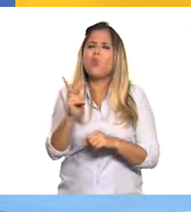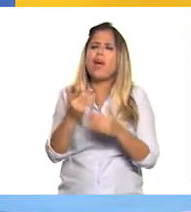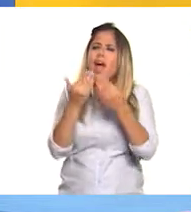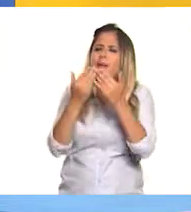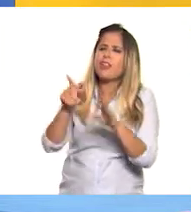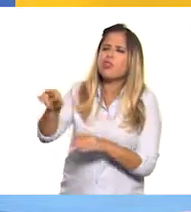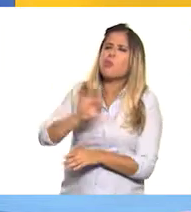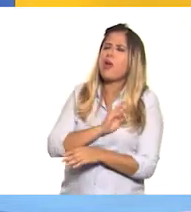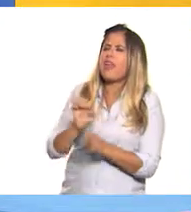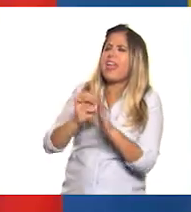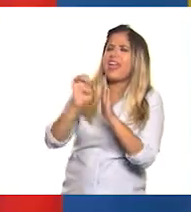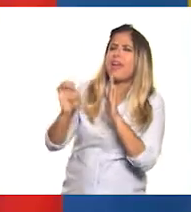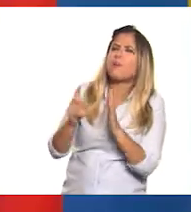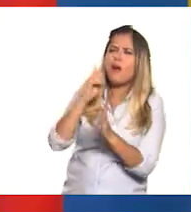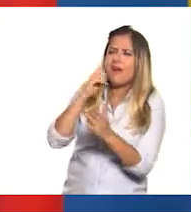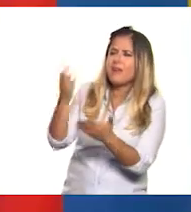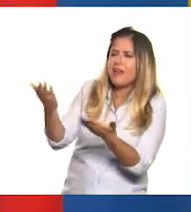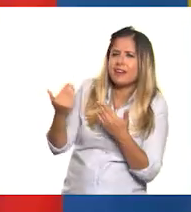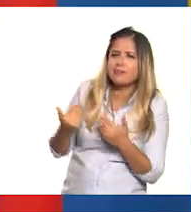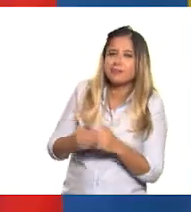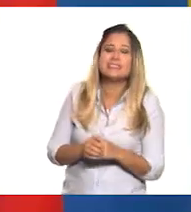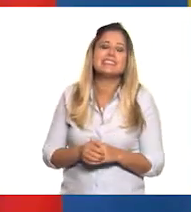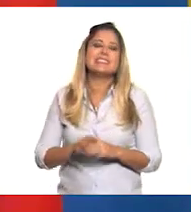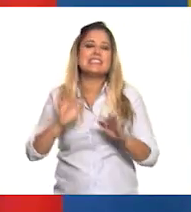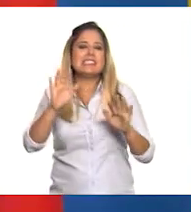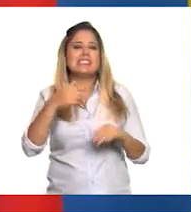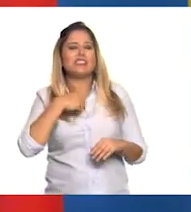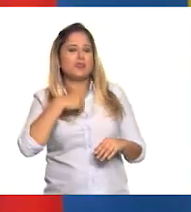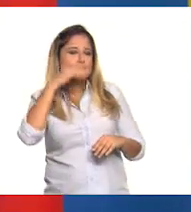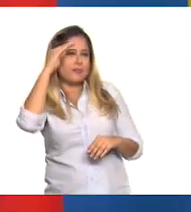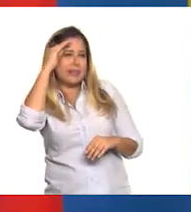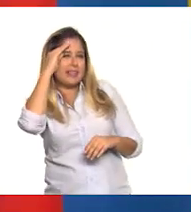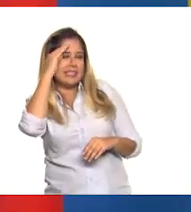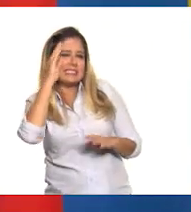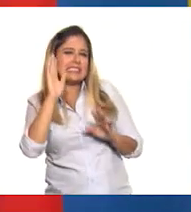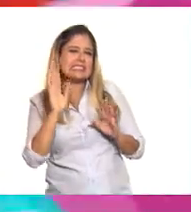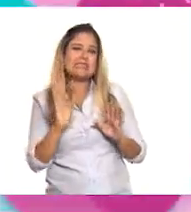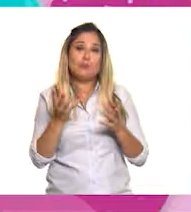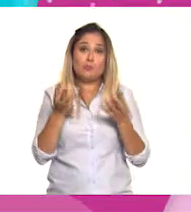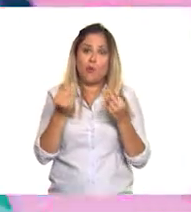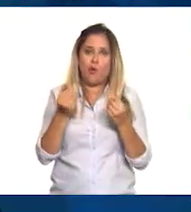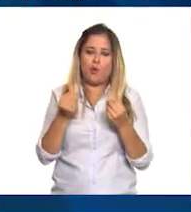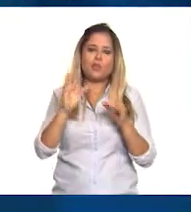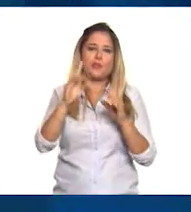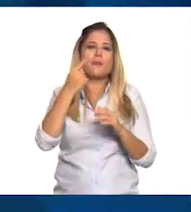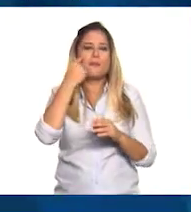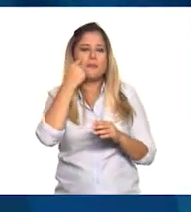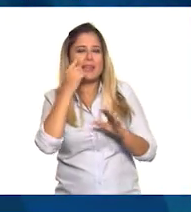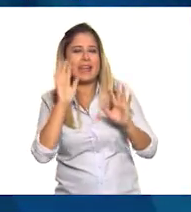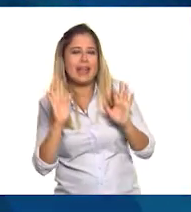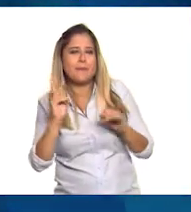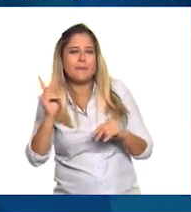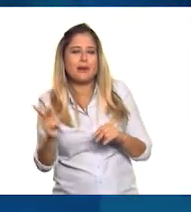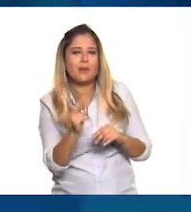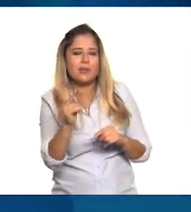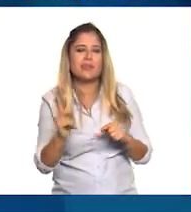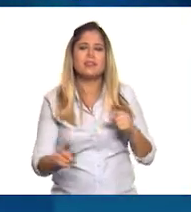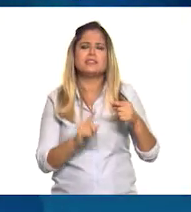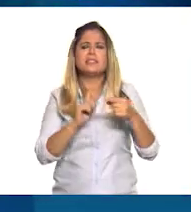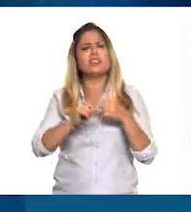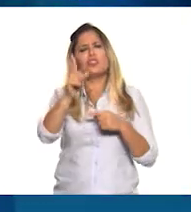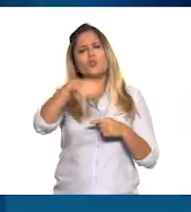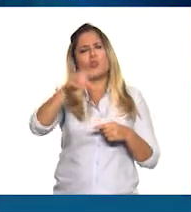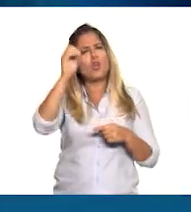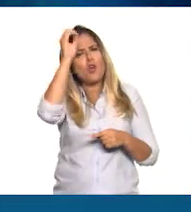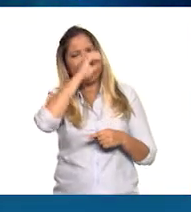podrías proponernos? A ver, se me ocurren así de momento varias, maestra, pero a ver, ¿qué le parece como, qué